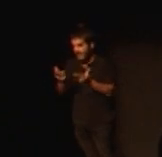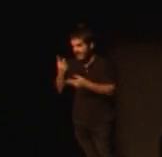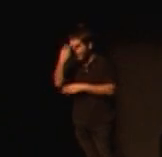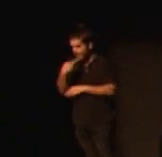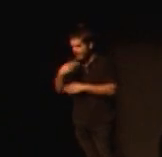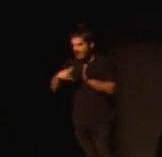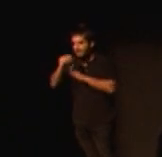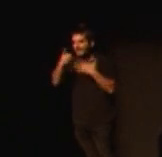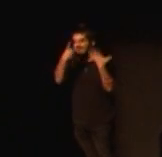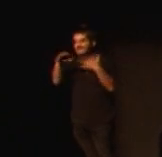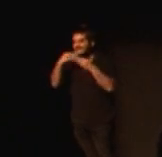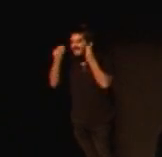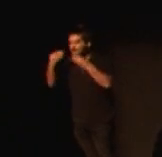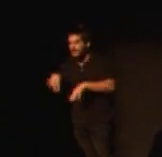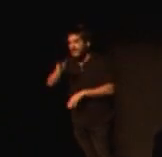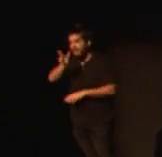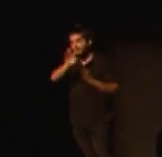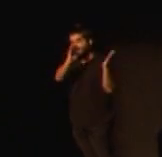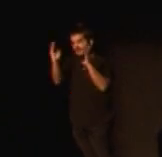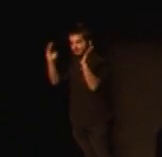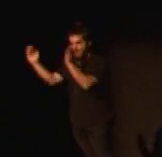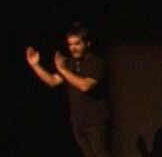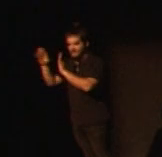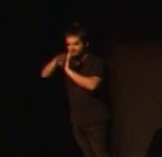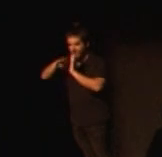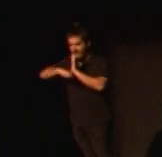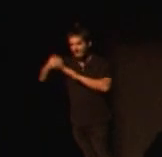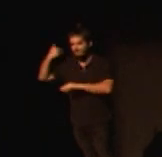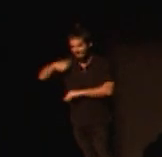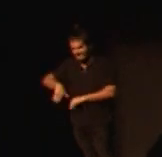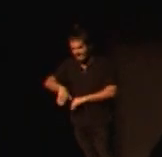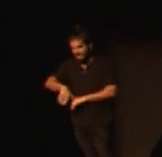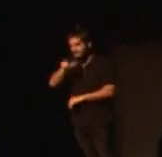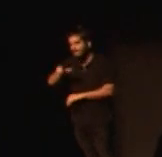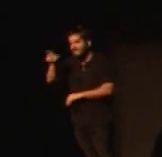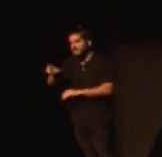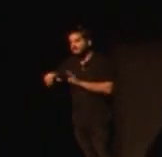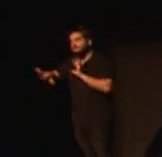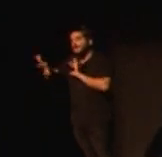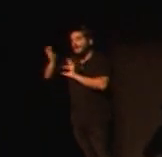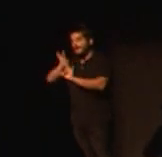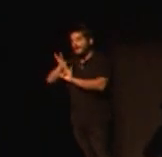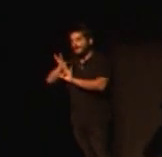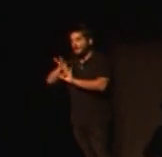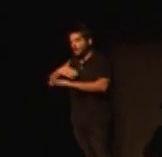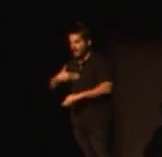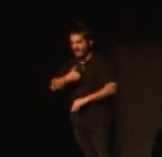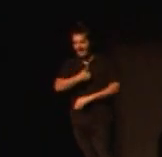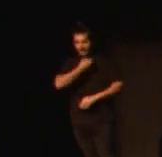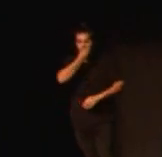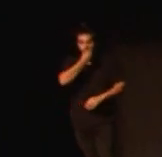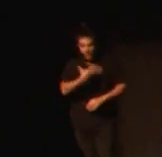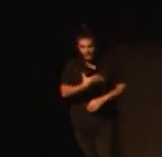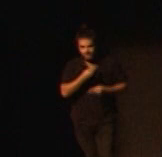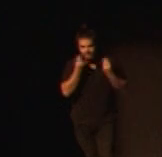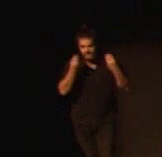en estas dos temporadas que llevamos haciendo el programa, de gente que ha elegido estar en el lado bueno de la historia, en el lado